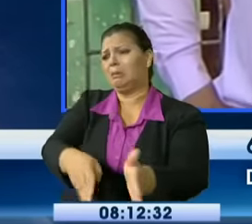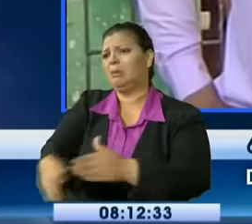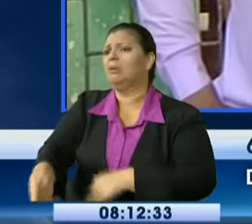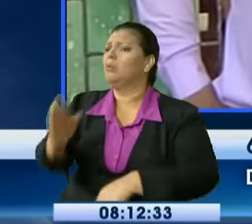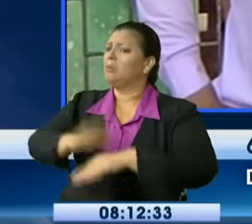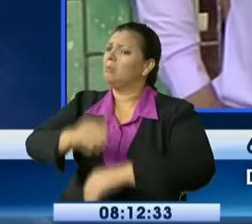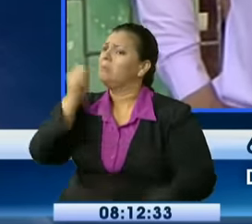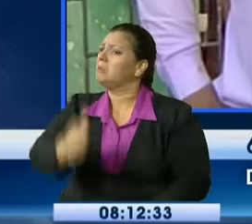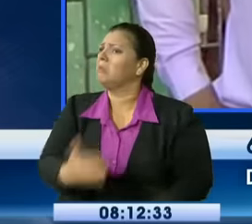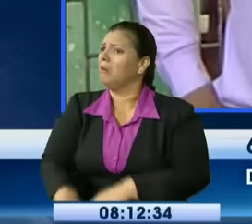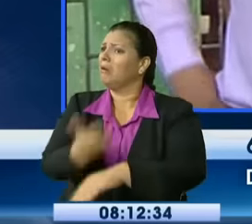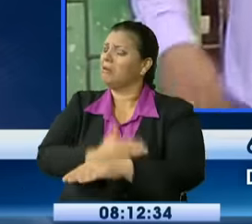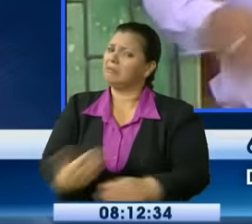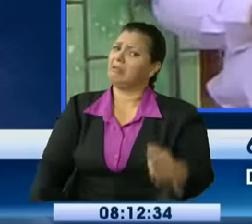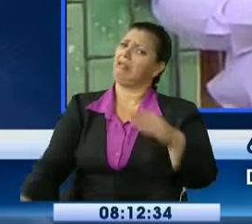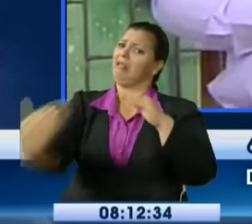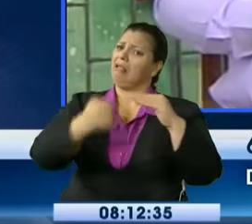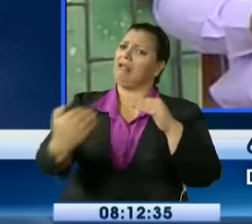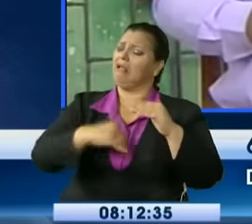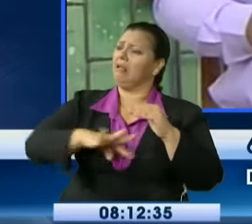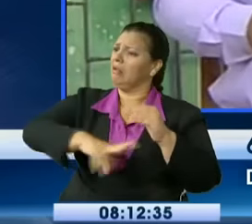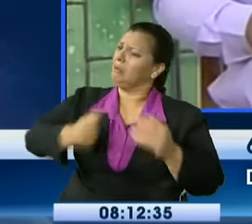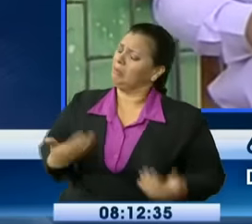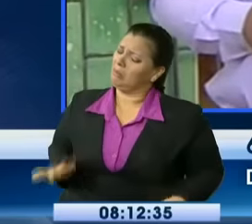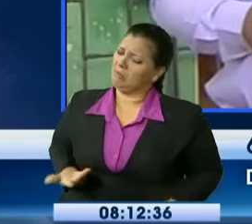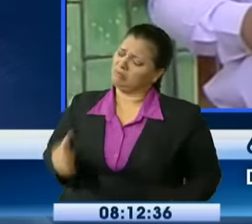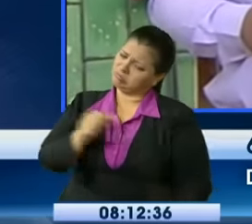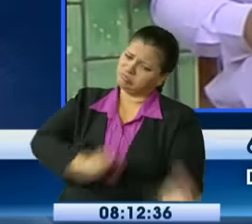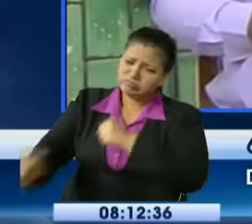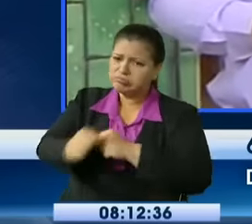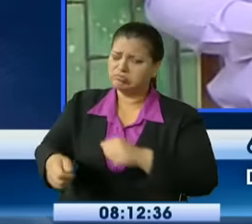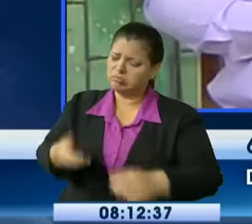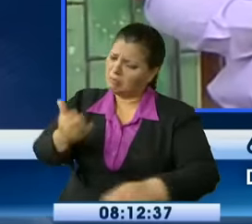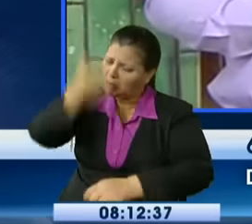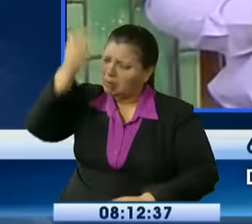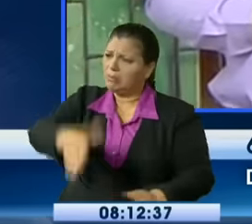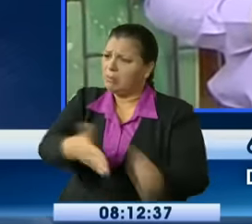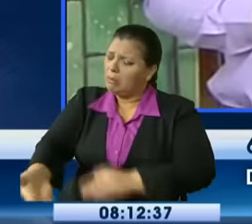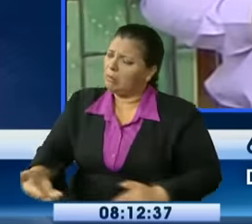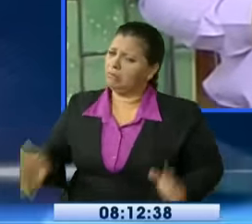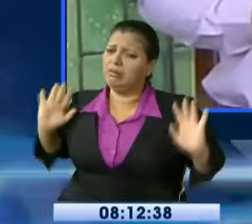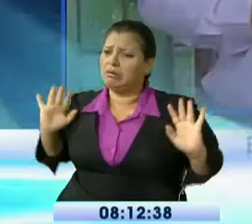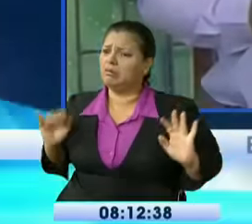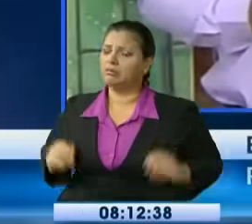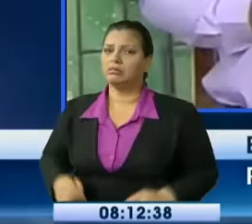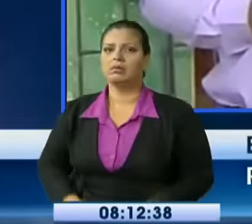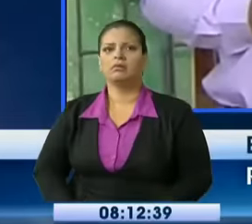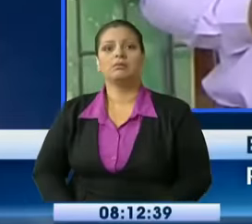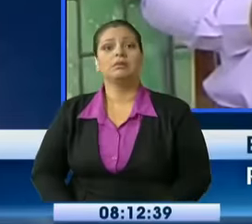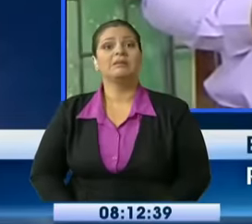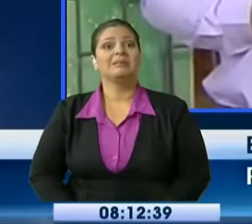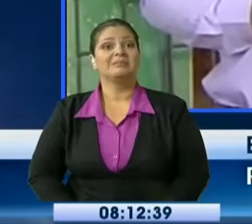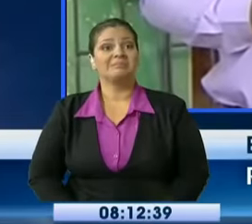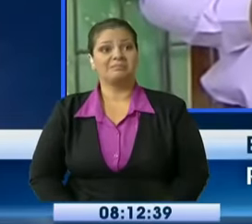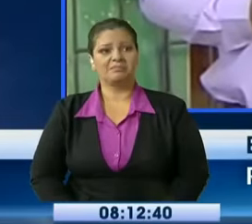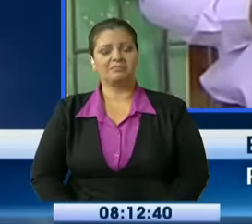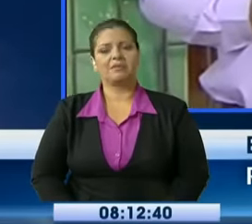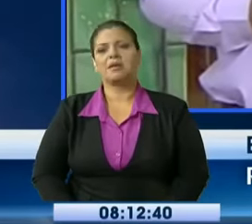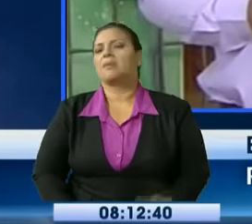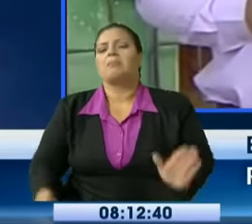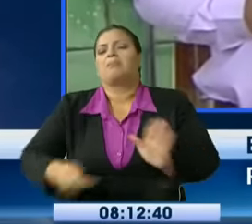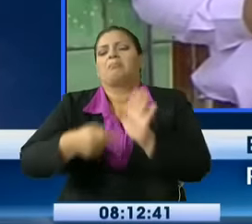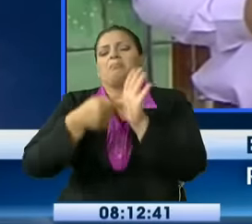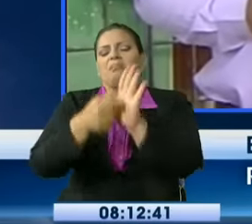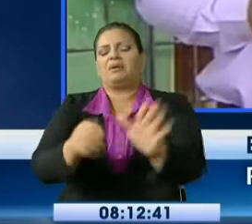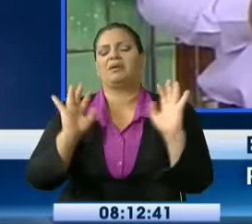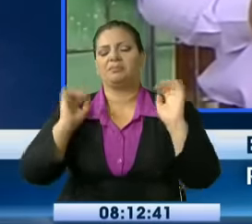justificación. Es algo terrible. Y vamos a suponer que el muchachito entró a robar. Por eso le digo, o sea... No lo pudo reprender porque él es hombre, ¿no?